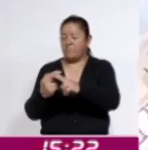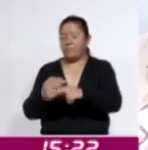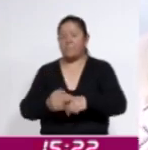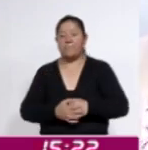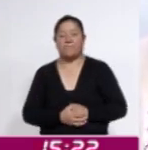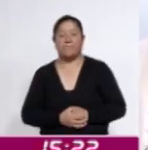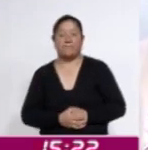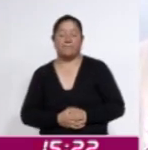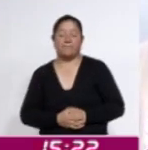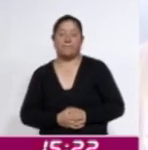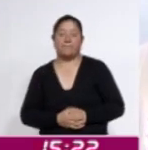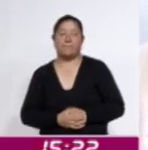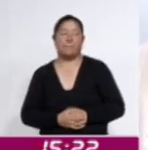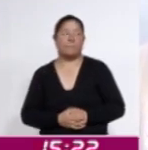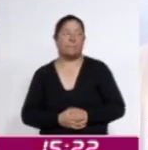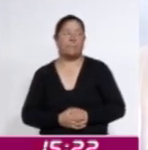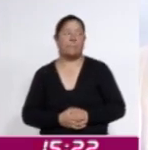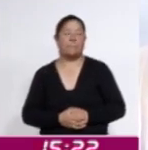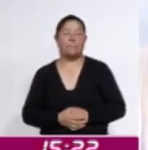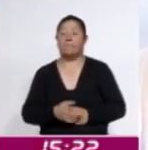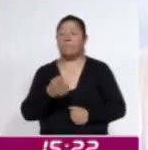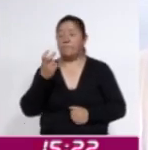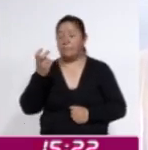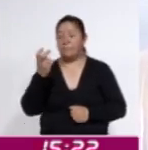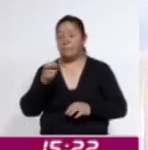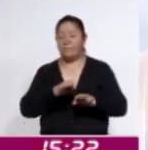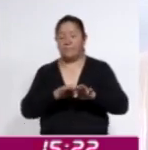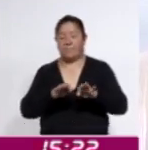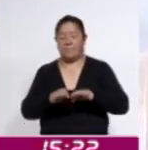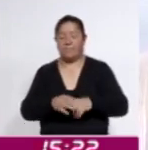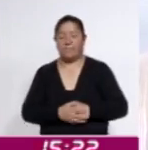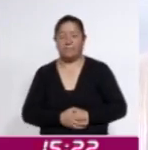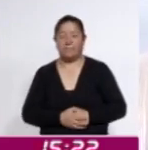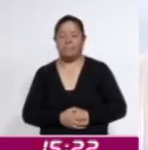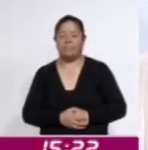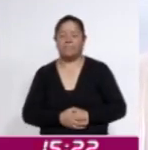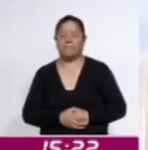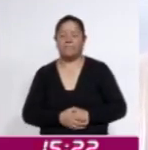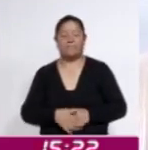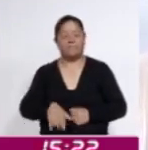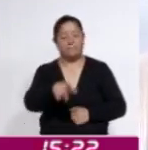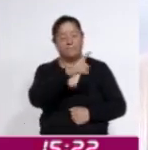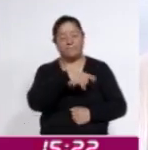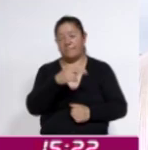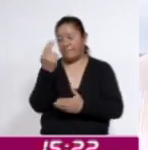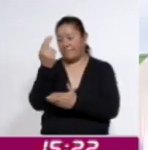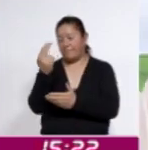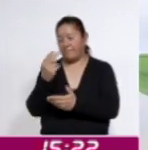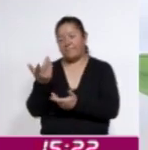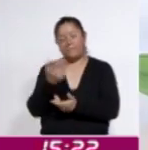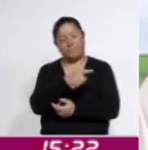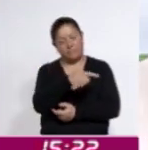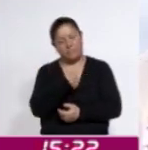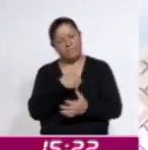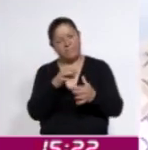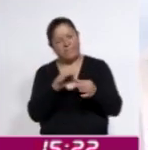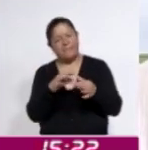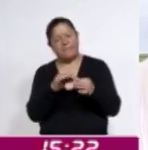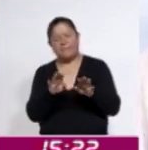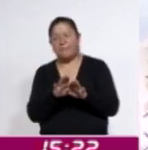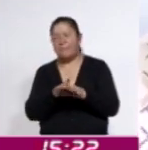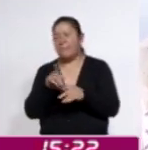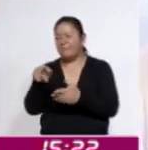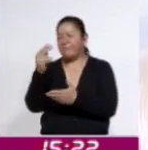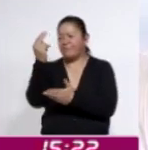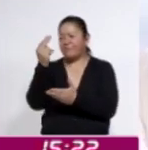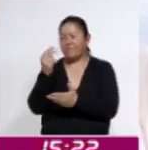bueno, en estos trabajos pues nos comparten parte de su proceso, las inquietudes que